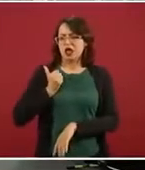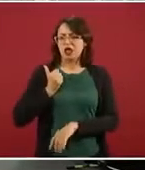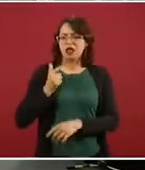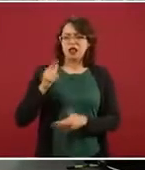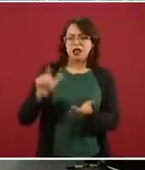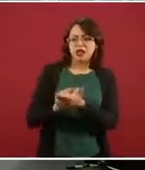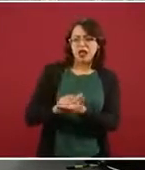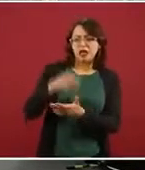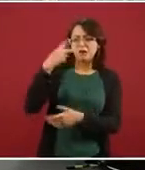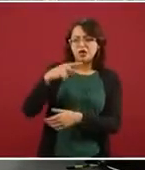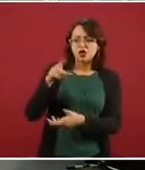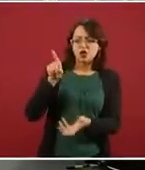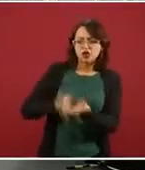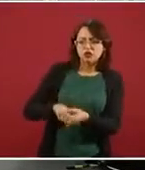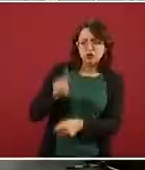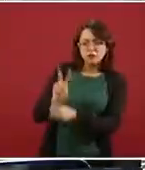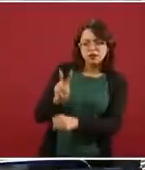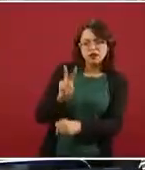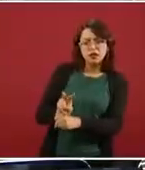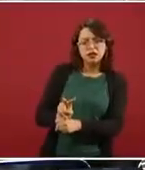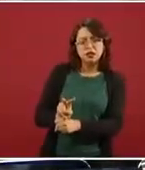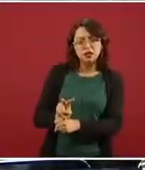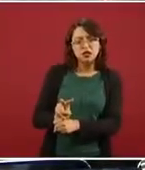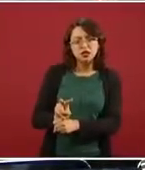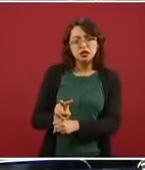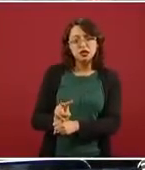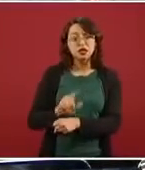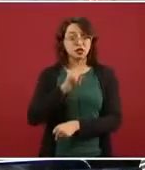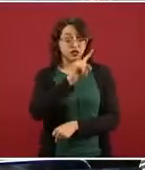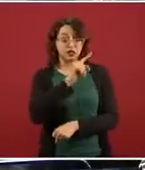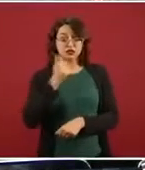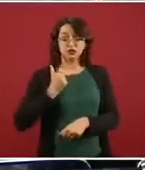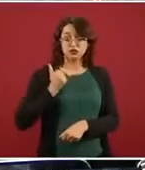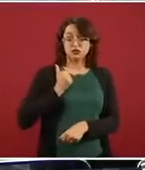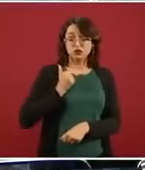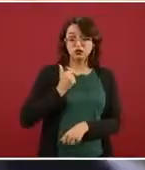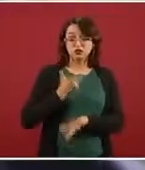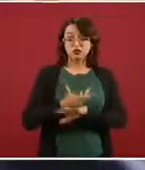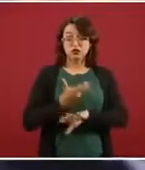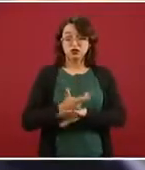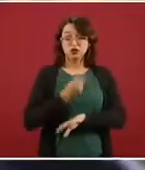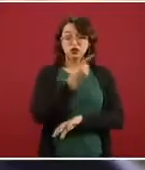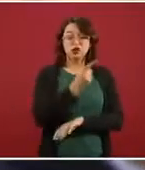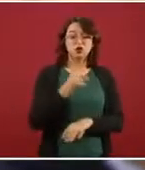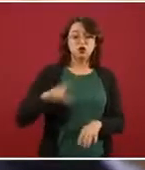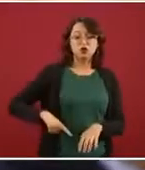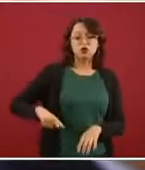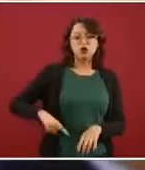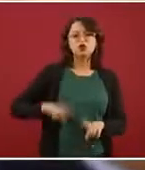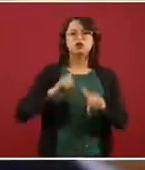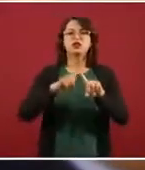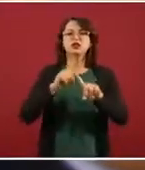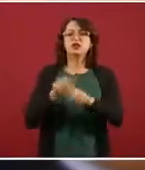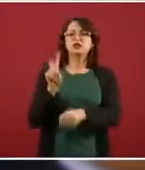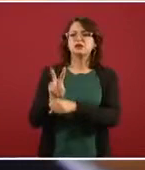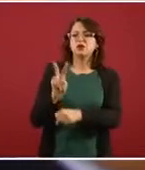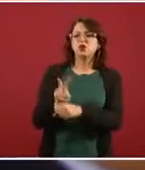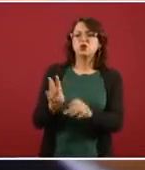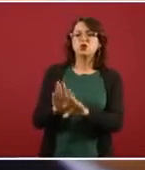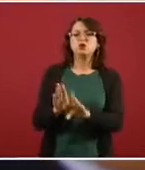México. Sí. ¿Gobierno? ¿Gobiernos de esos países? ¿Congresos? ¿O con qué mecanismo? ¿Con qué presionaron?